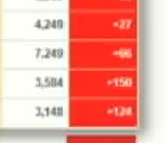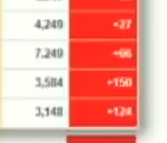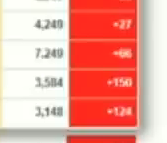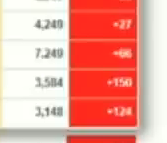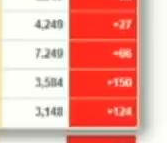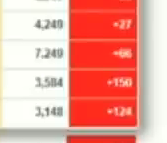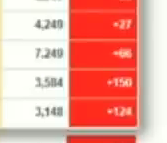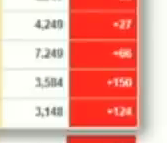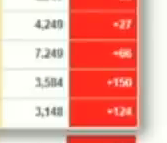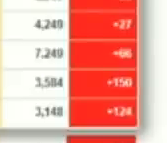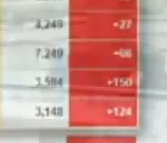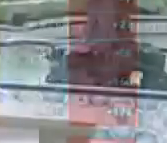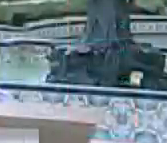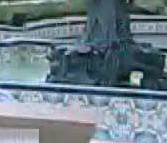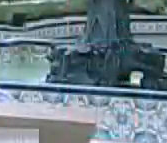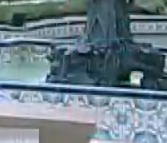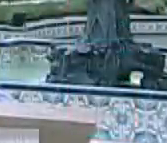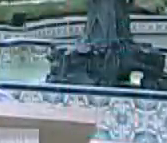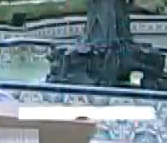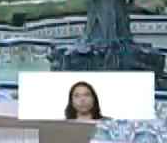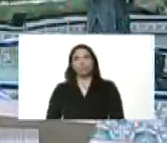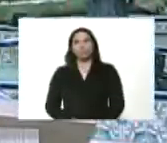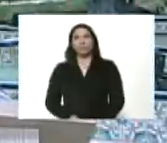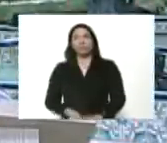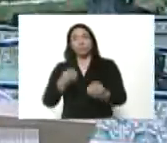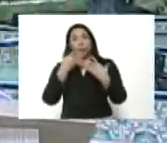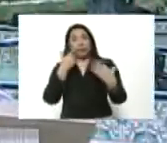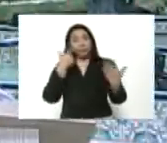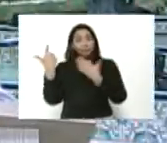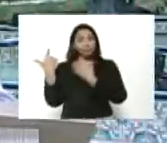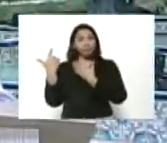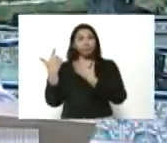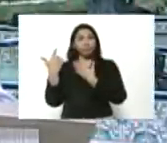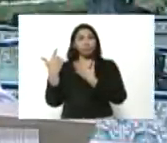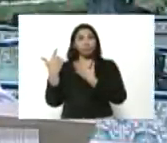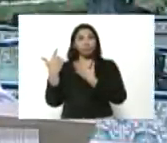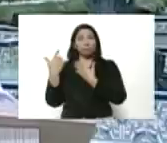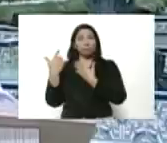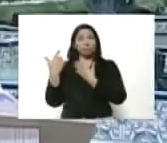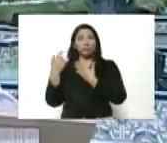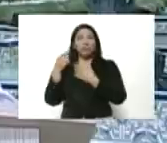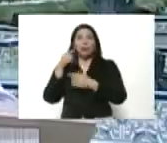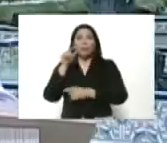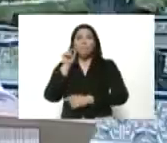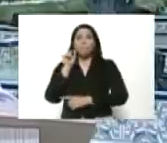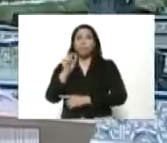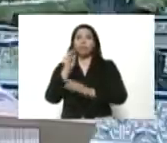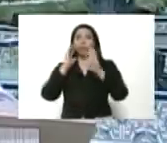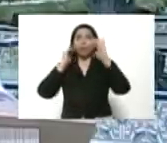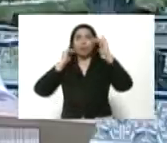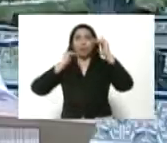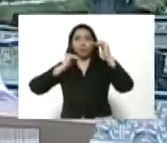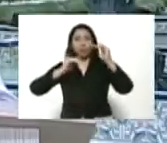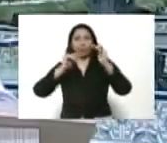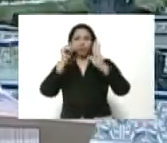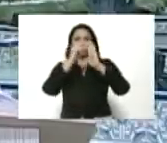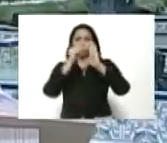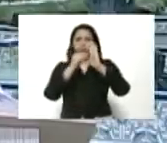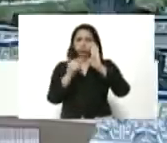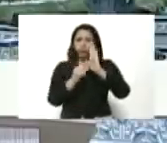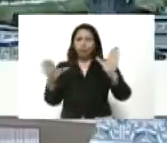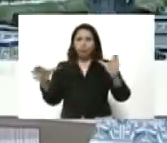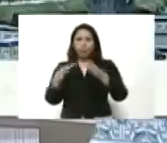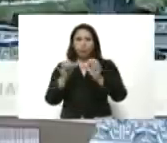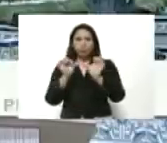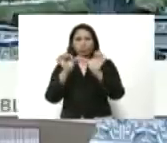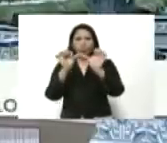procedentes de ecuador bueno estos han sido los puntos de atención en la comisión presidencial en la reunión que se